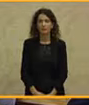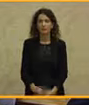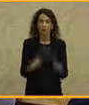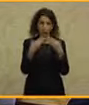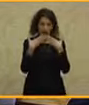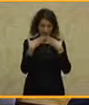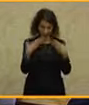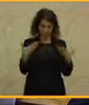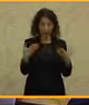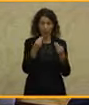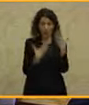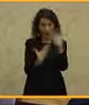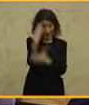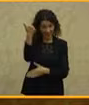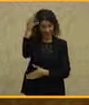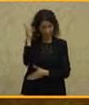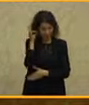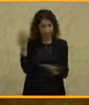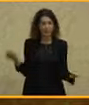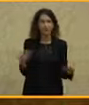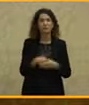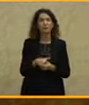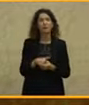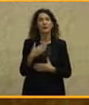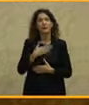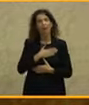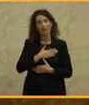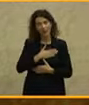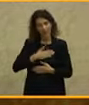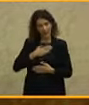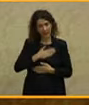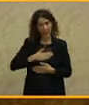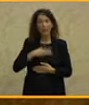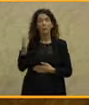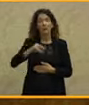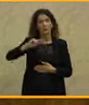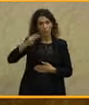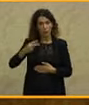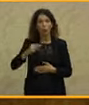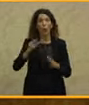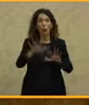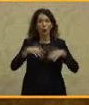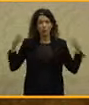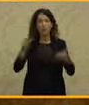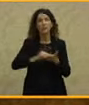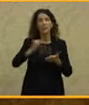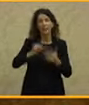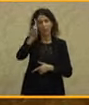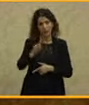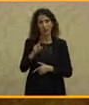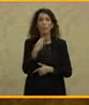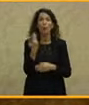Muchas gracias. Muy buenos días a todos. Querida vicepresidenta del Congreso, querida secretaria primera,